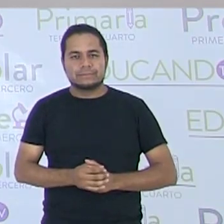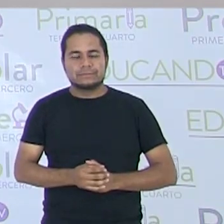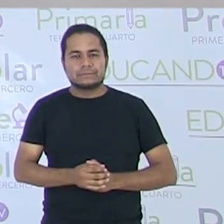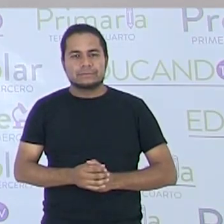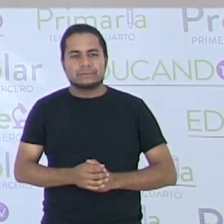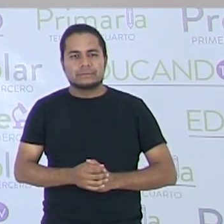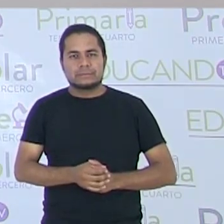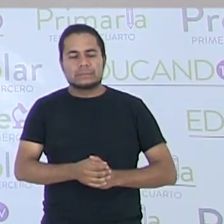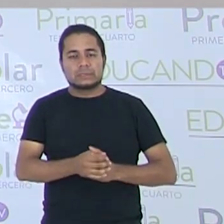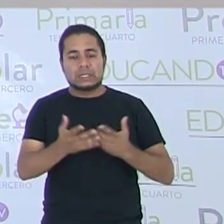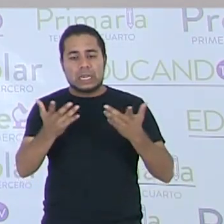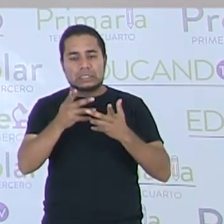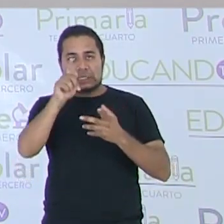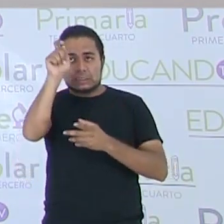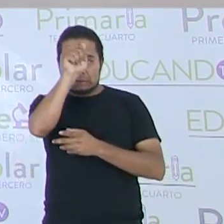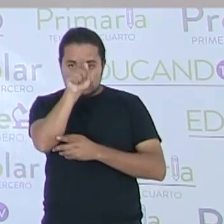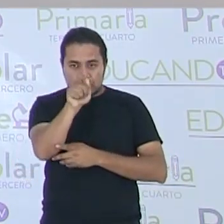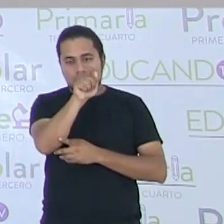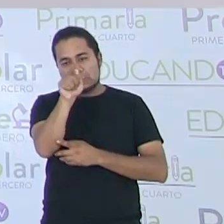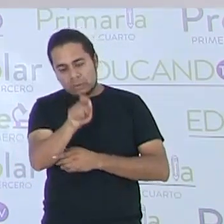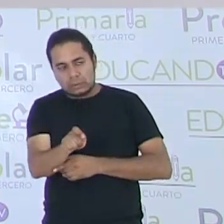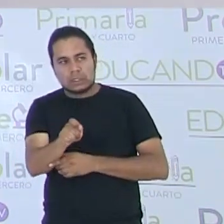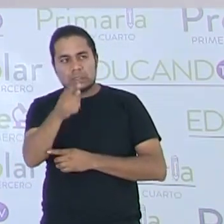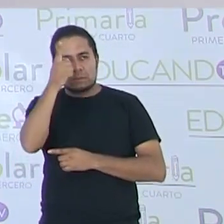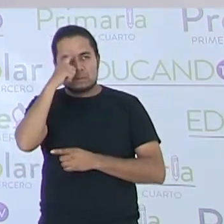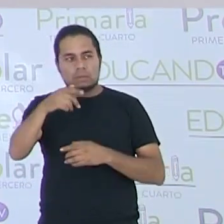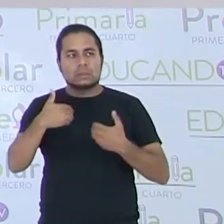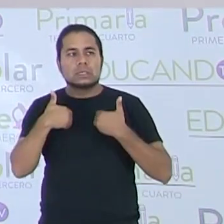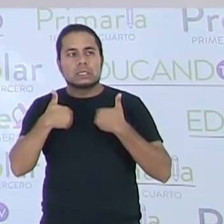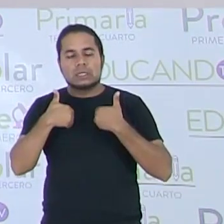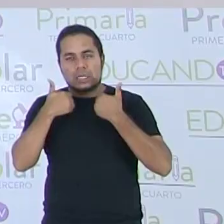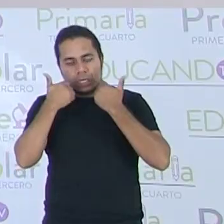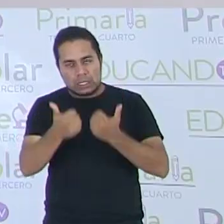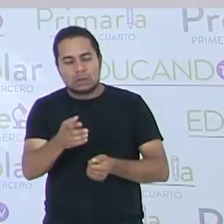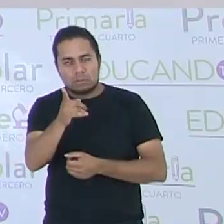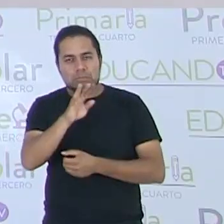Le vamos a hacer su llave para que quede claro.